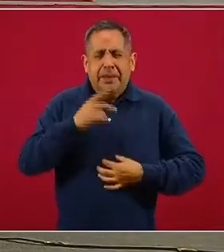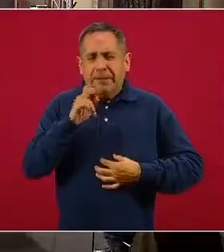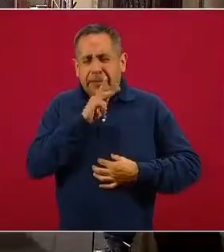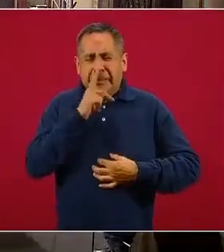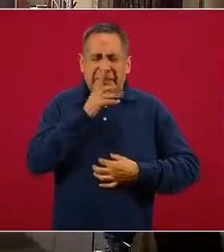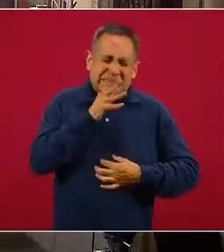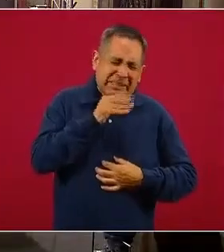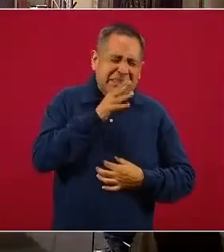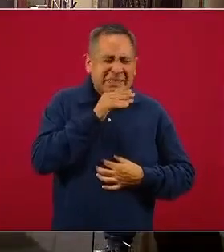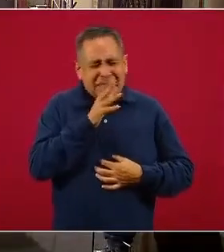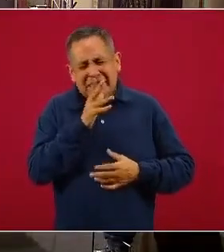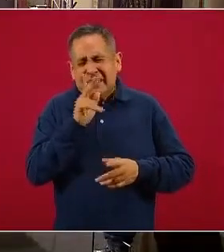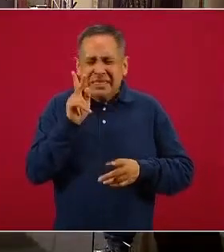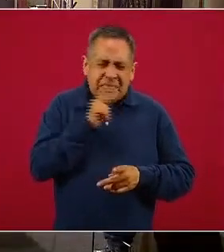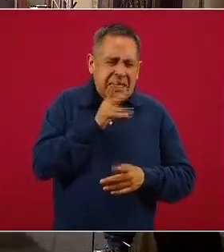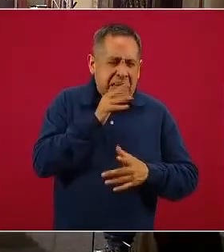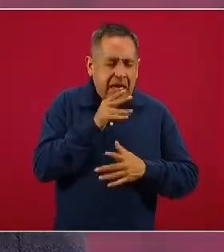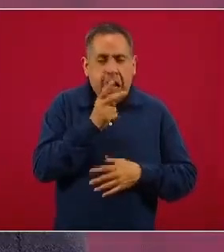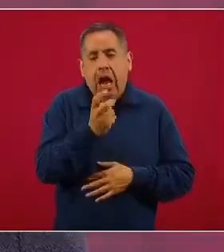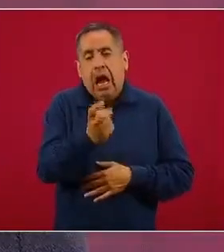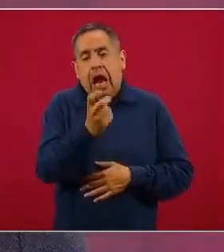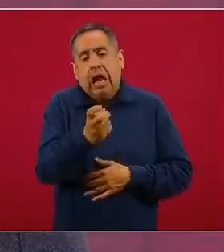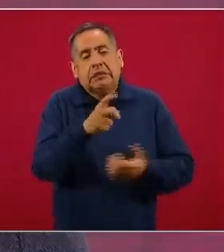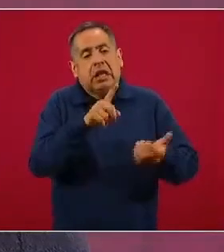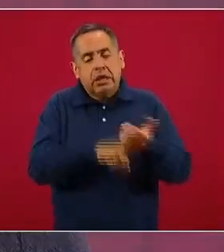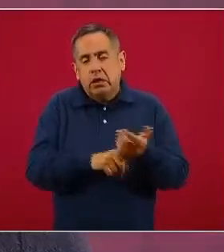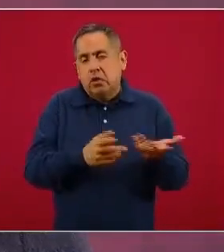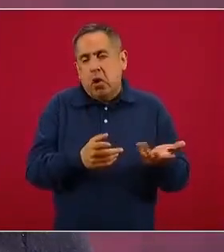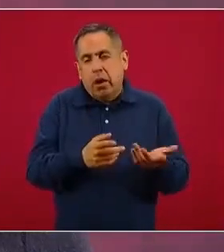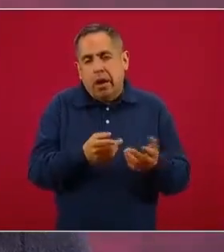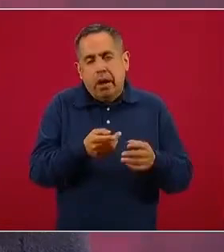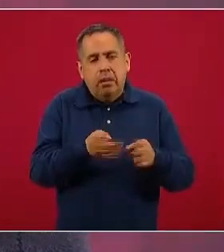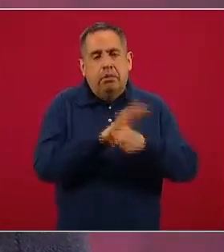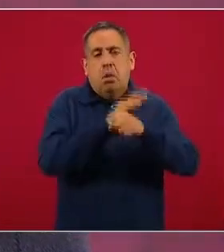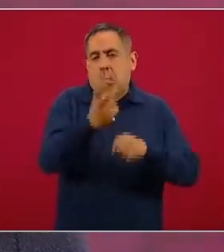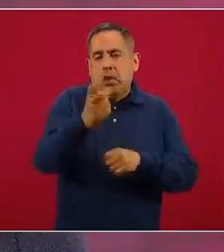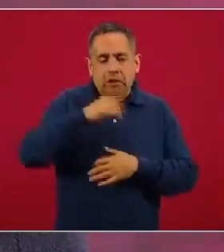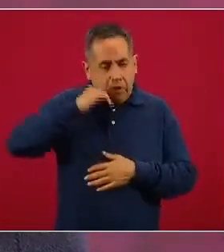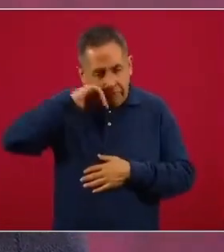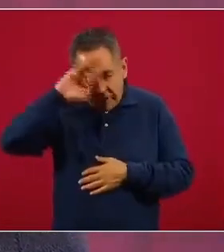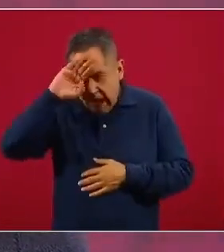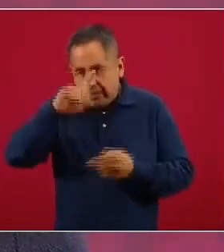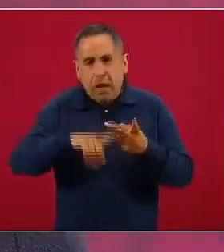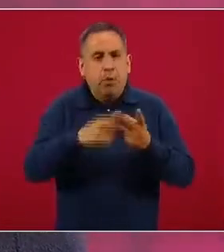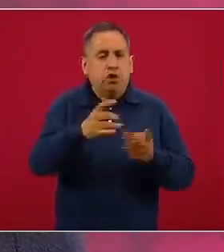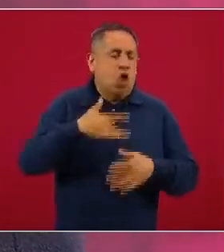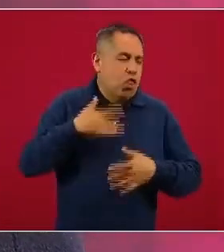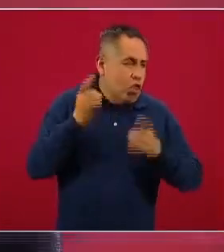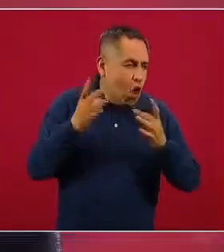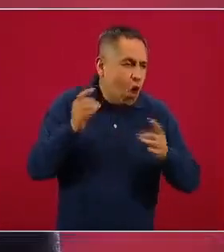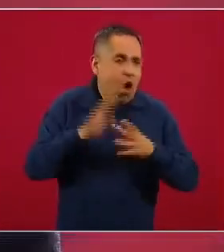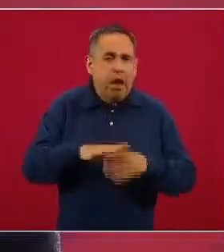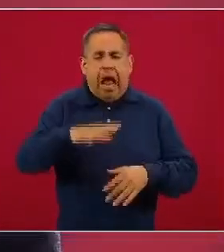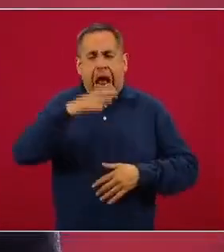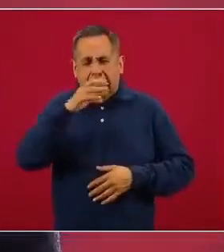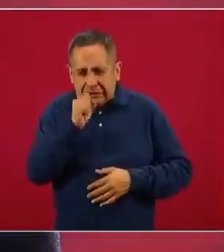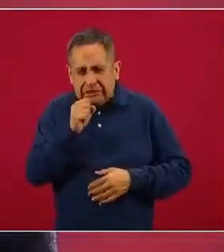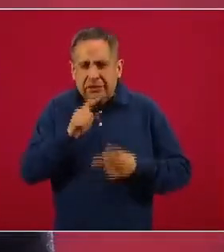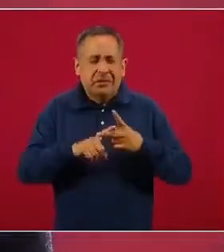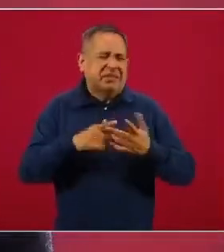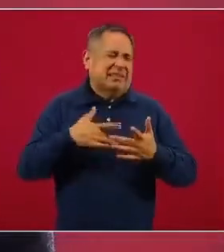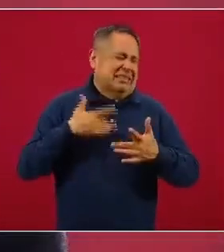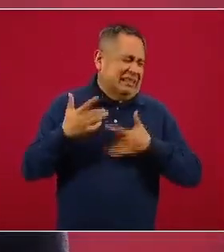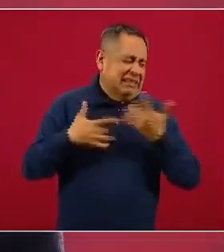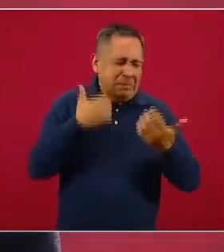que permitan al cuerpo ya desencadenar una respuesta inmunológica, y por eso la fiebre, por eso el dolor, por eso el estornudo, por eso el